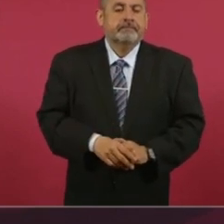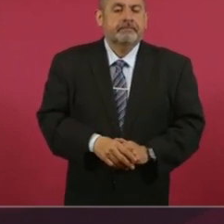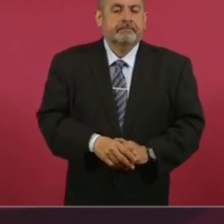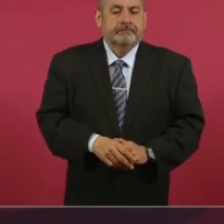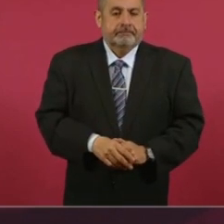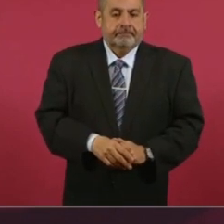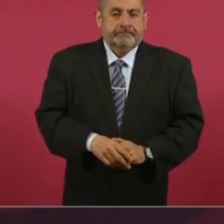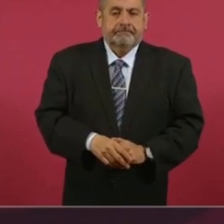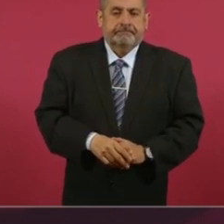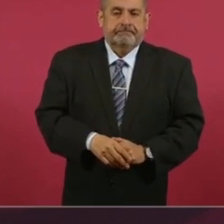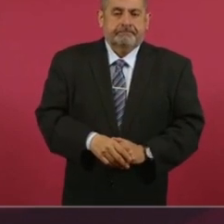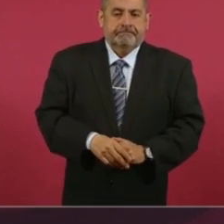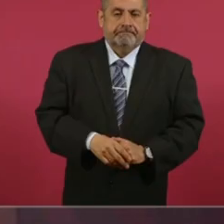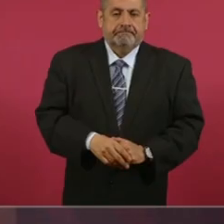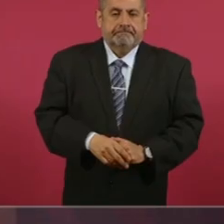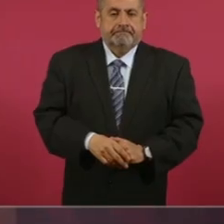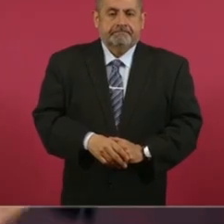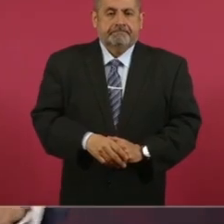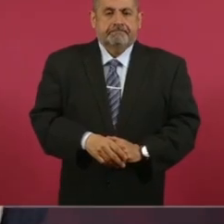los